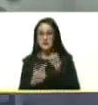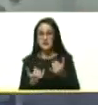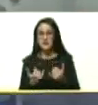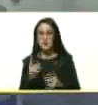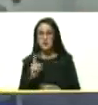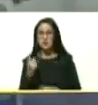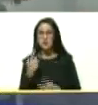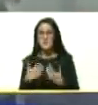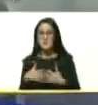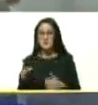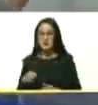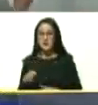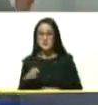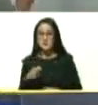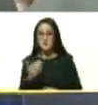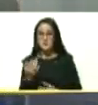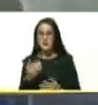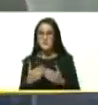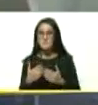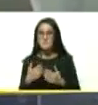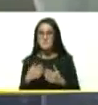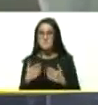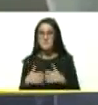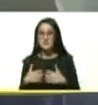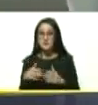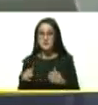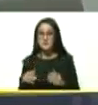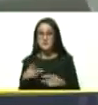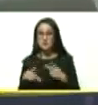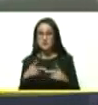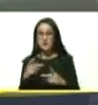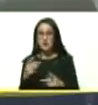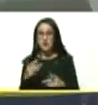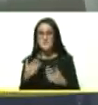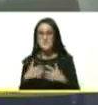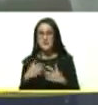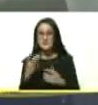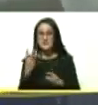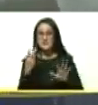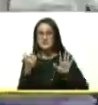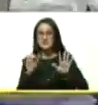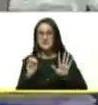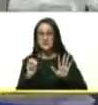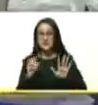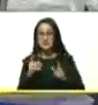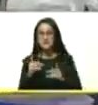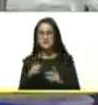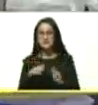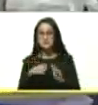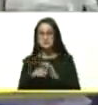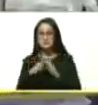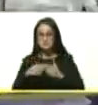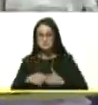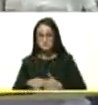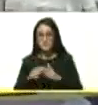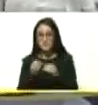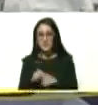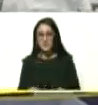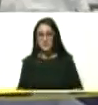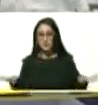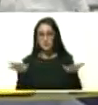solo la empresa Pejabén es la empresa procesadora, es una empresa 360 que tiene los buques, que tiene un sistema de distribución, que